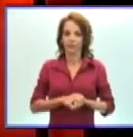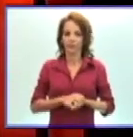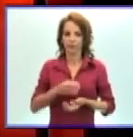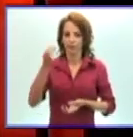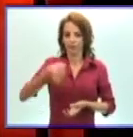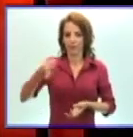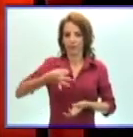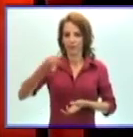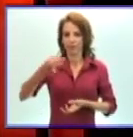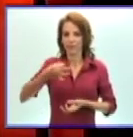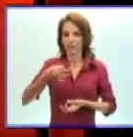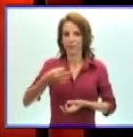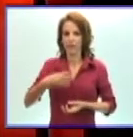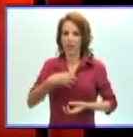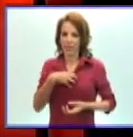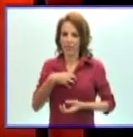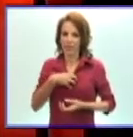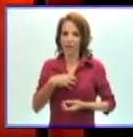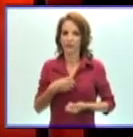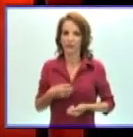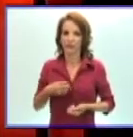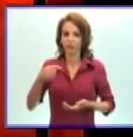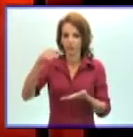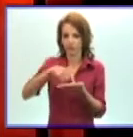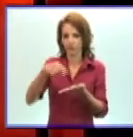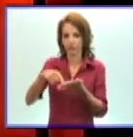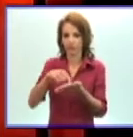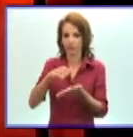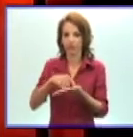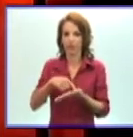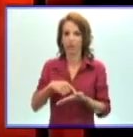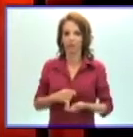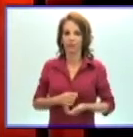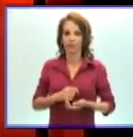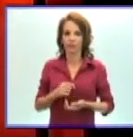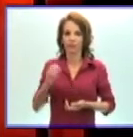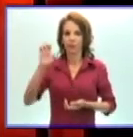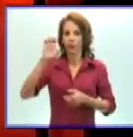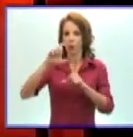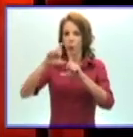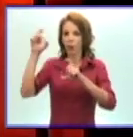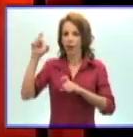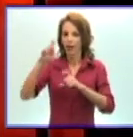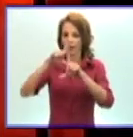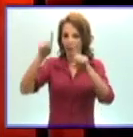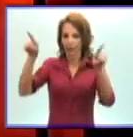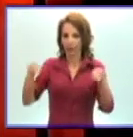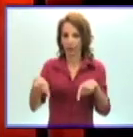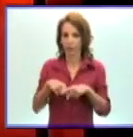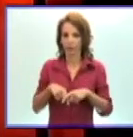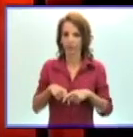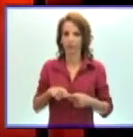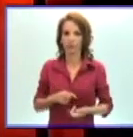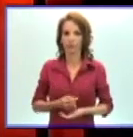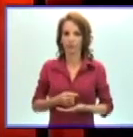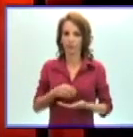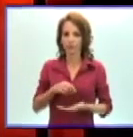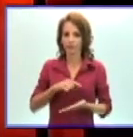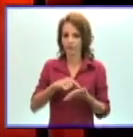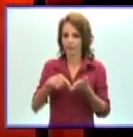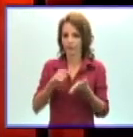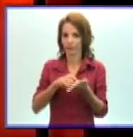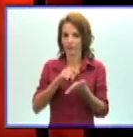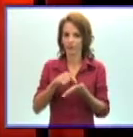cosa? Un cálculo. A través de una ecuación, tienen obligatoriamente que realizar un cálculo determinado. Por lo